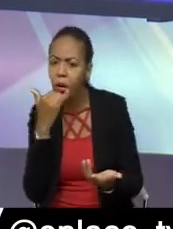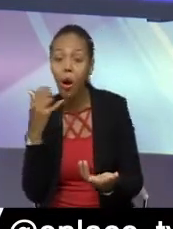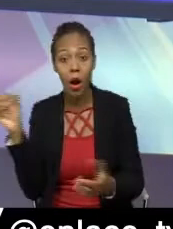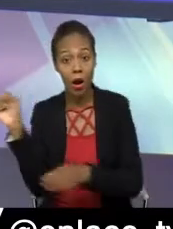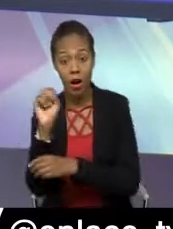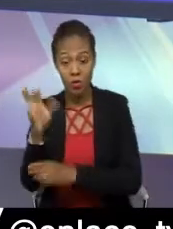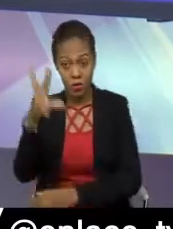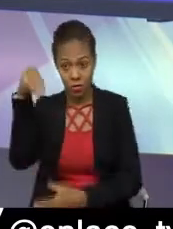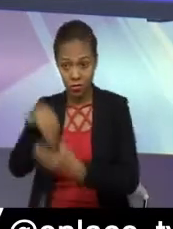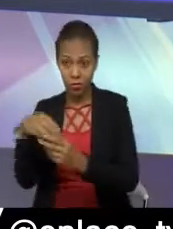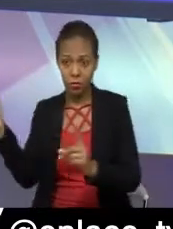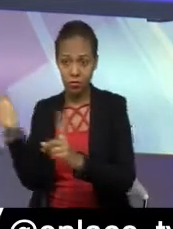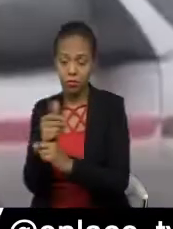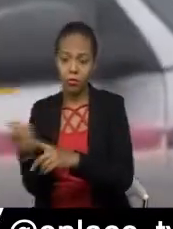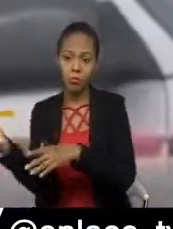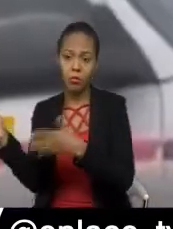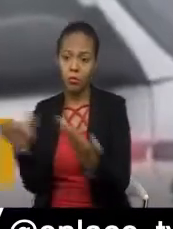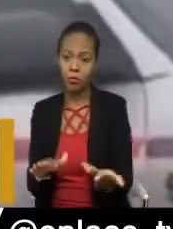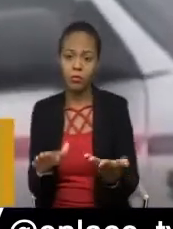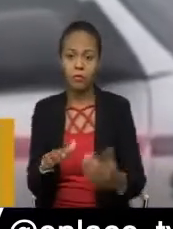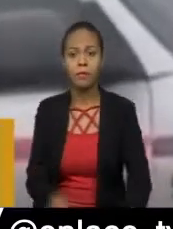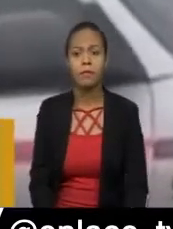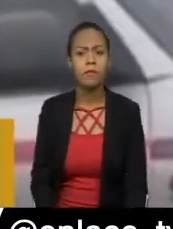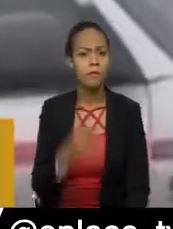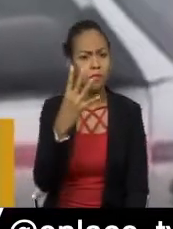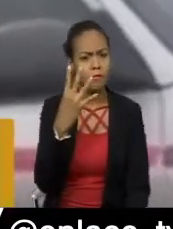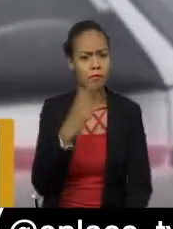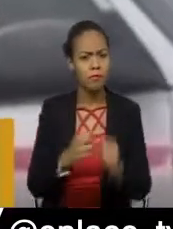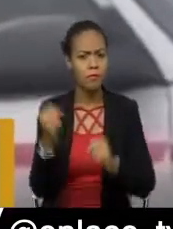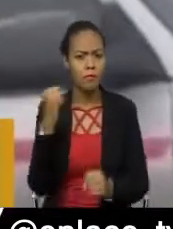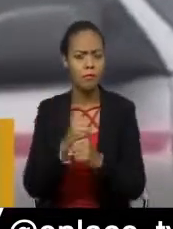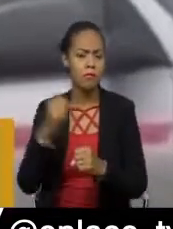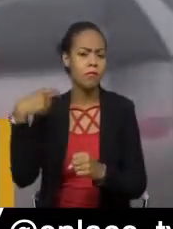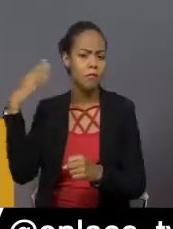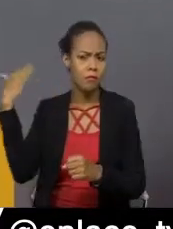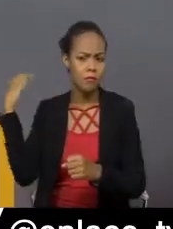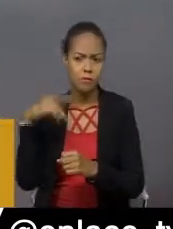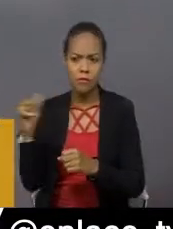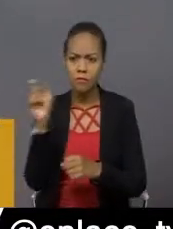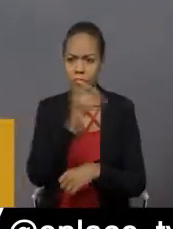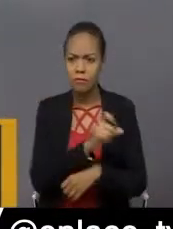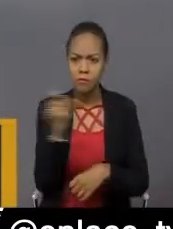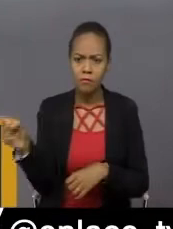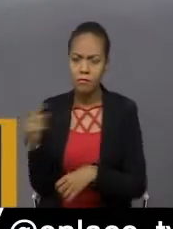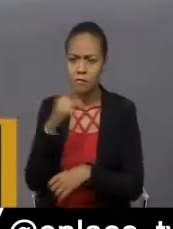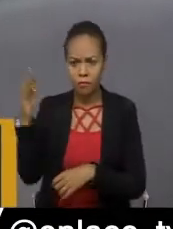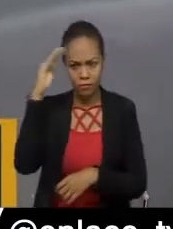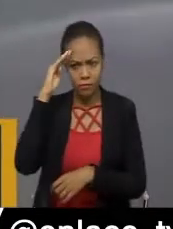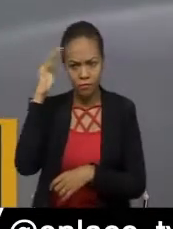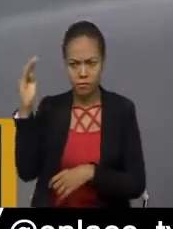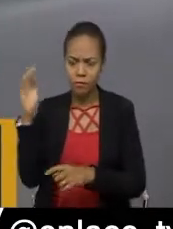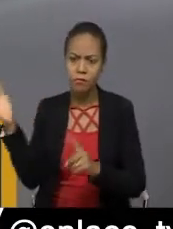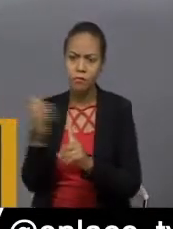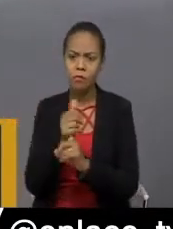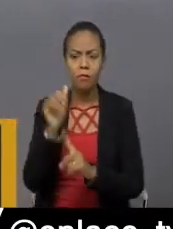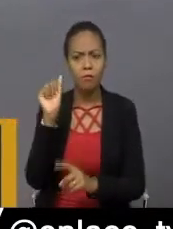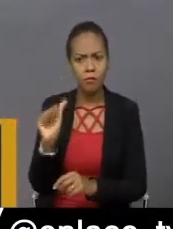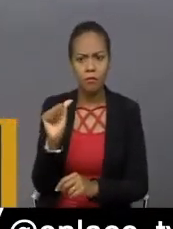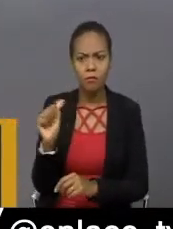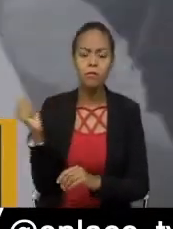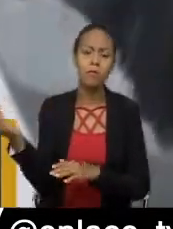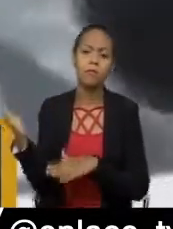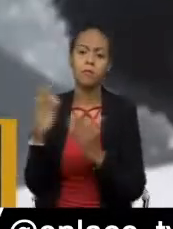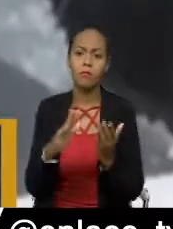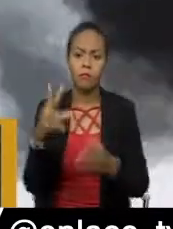Rafael. Hace 4 años, Enlace Noticias registró cuando agentes de investigación de la policía encontraron el cuerpo de una mujer sin vida al interior